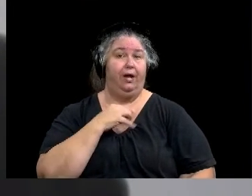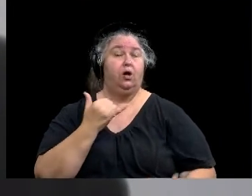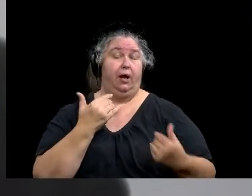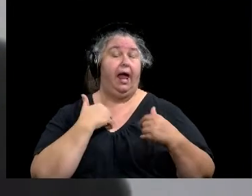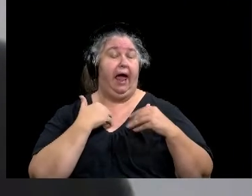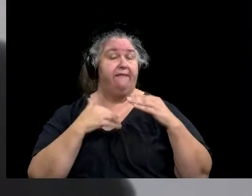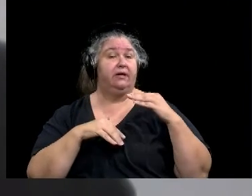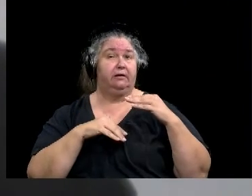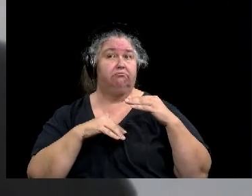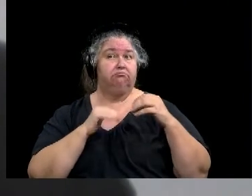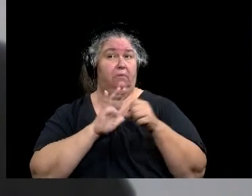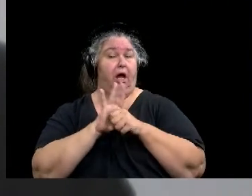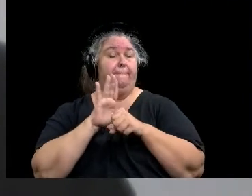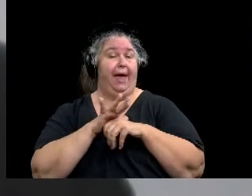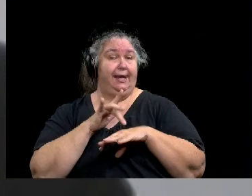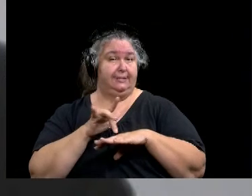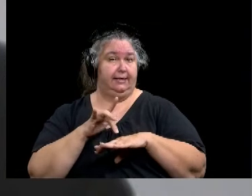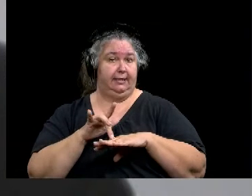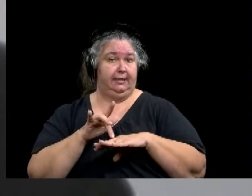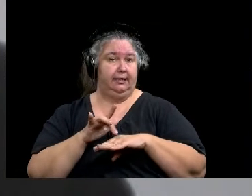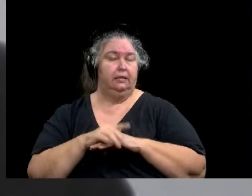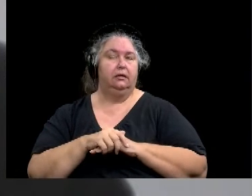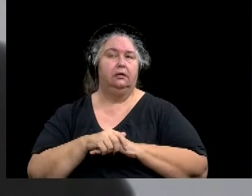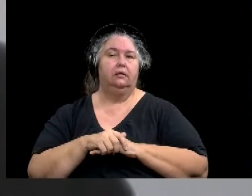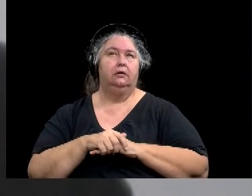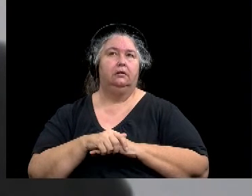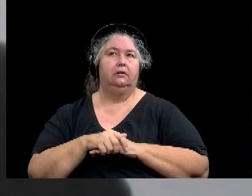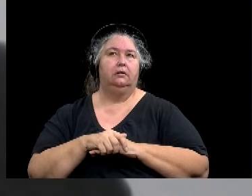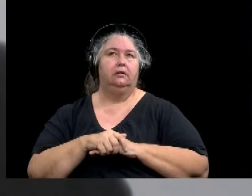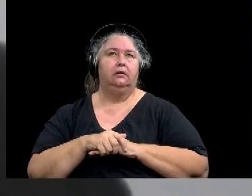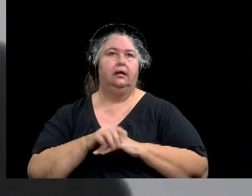a nosotros actualmente si tenemos capacidad